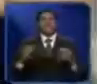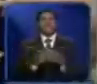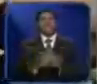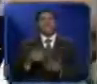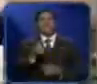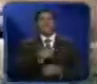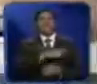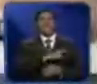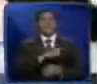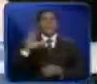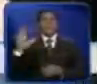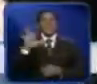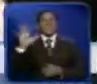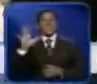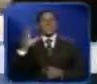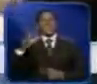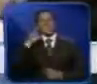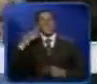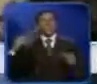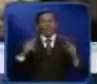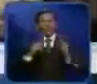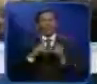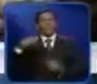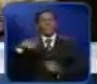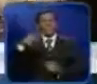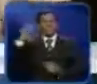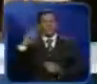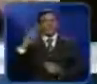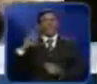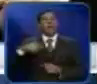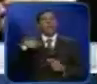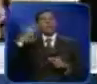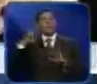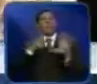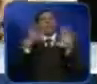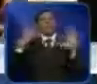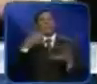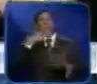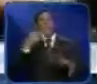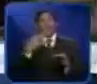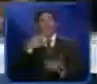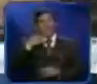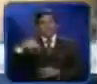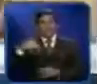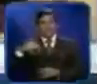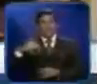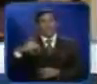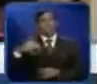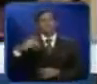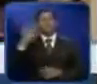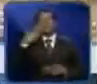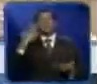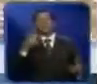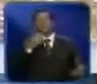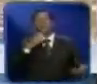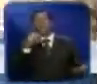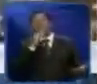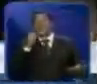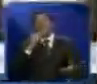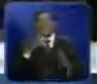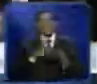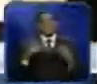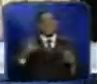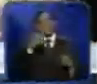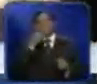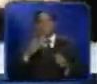Quinta Estación volverá a encontrarse con Venezuela el próximo 19 de noviembre, en un concierto en el que ofrecerá todos los éxitos que le han